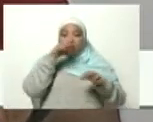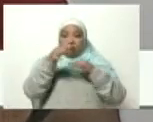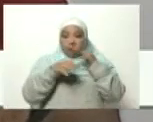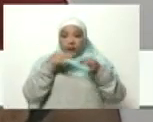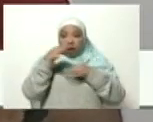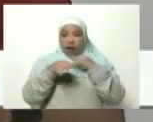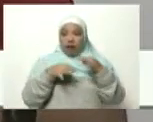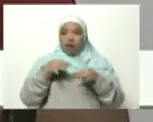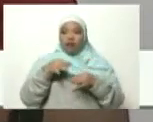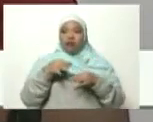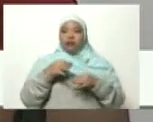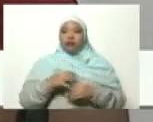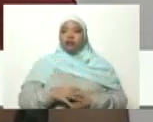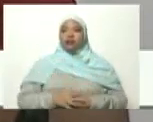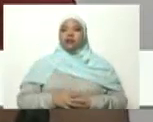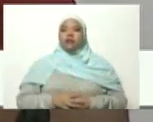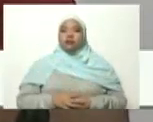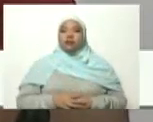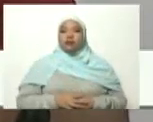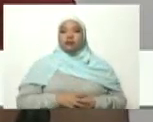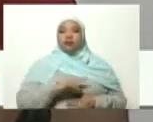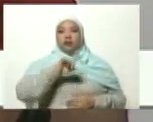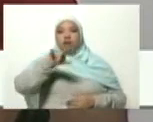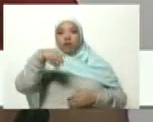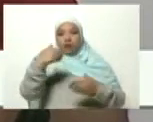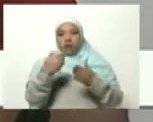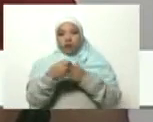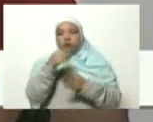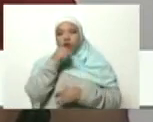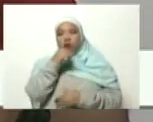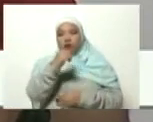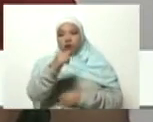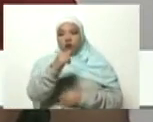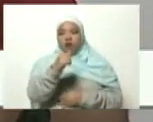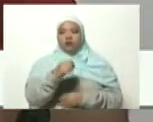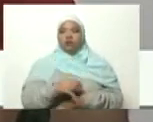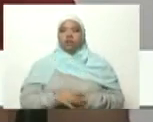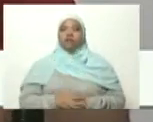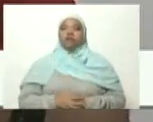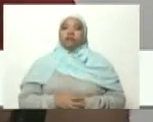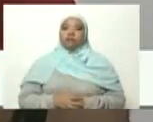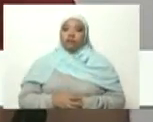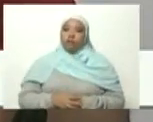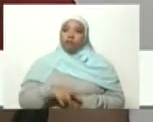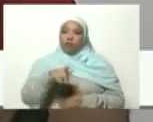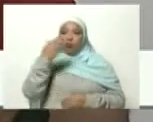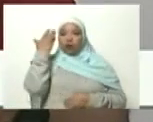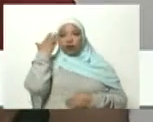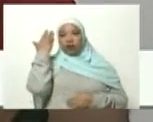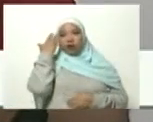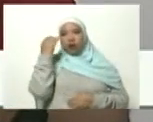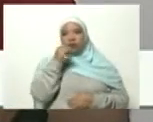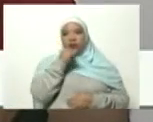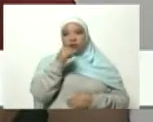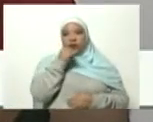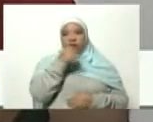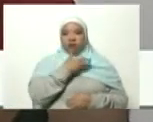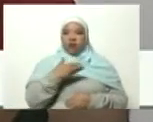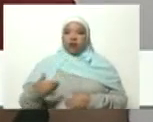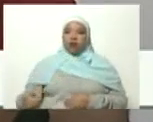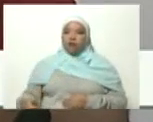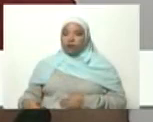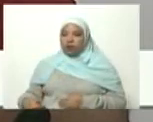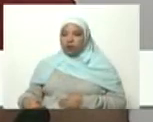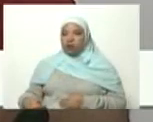comprando crema para untarse porque les ardió. El jefe de Estado, presidente de la